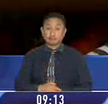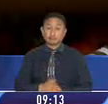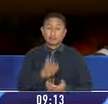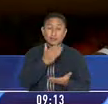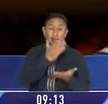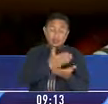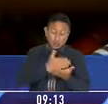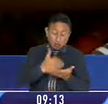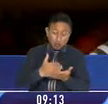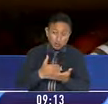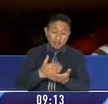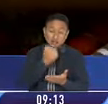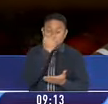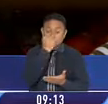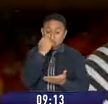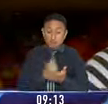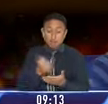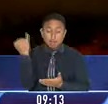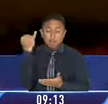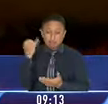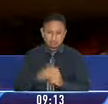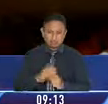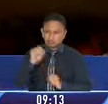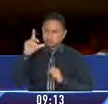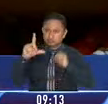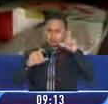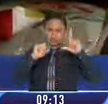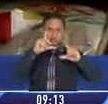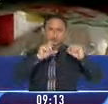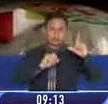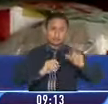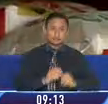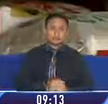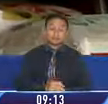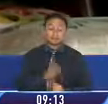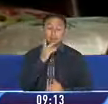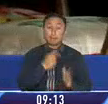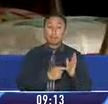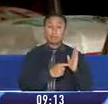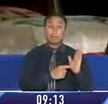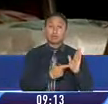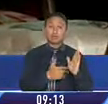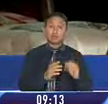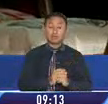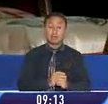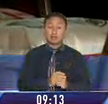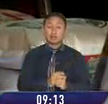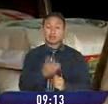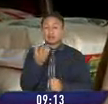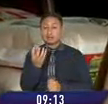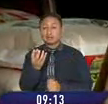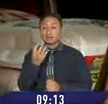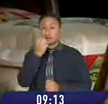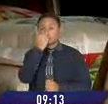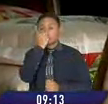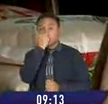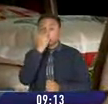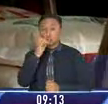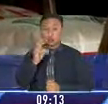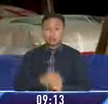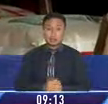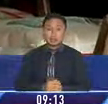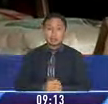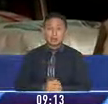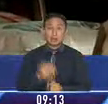cebolla, tomate, todo, los verdes full ha subido, todo ha subido. Por ejemplo, es tan caro la naranjilla, el tomate de árbol, el